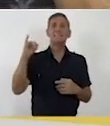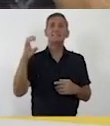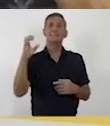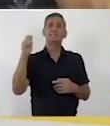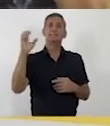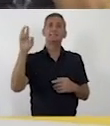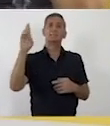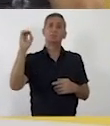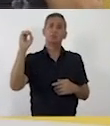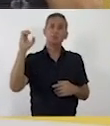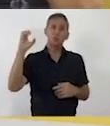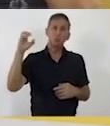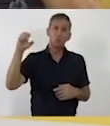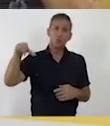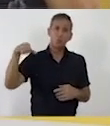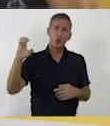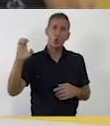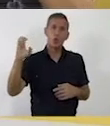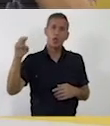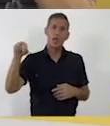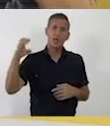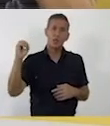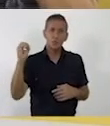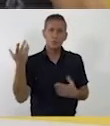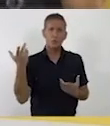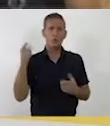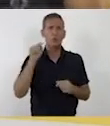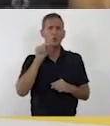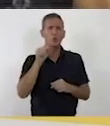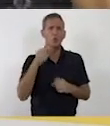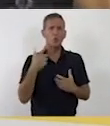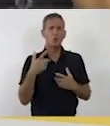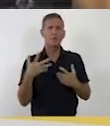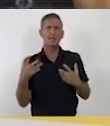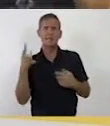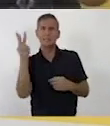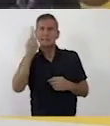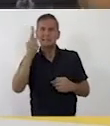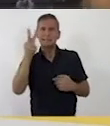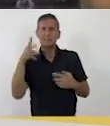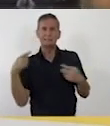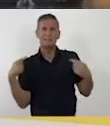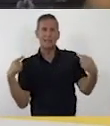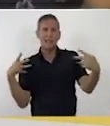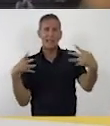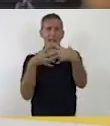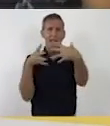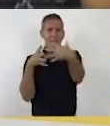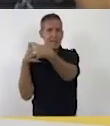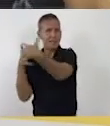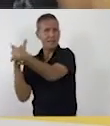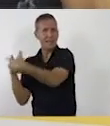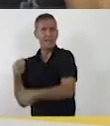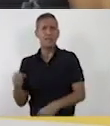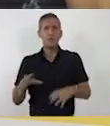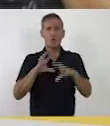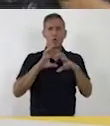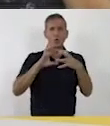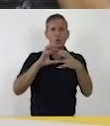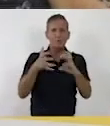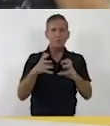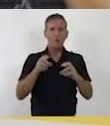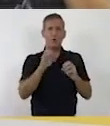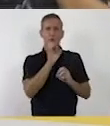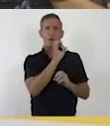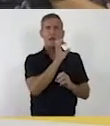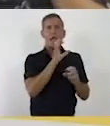es una sustancia simple, diatómica, molecular, pero que ella tiene un triple enlace, es decir, su estructura molecular tiene un triple enlace